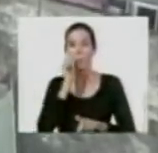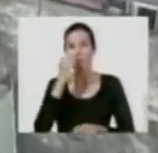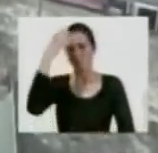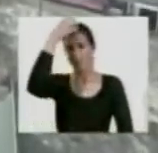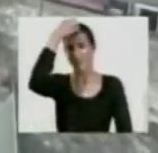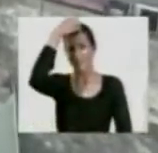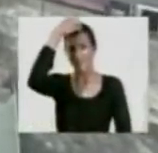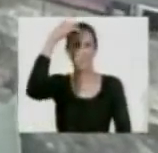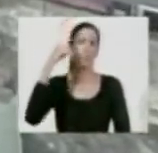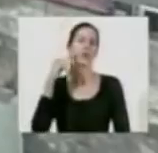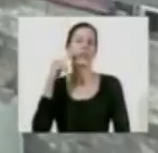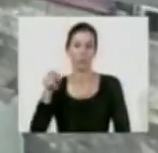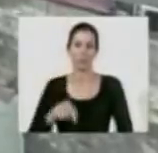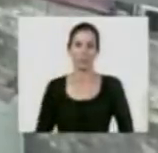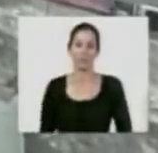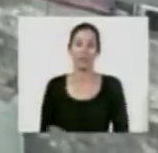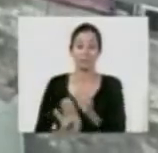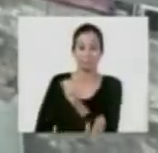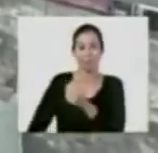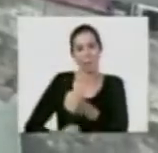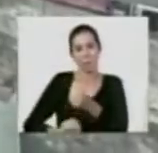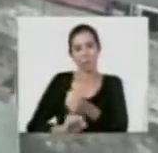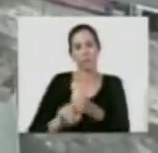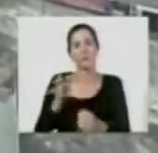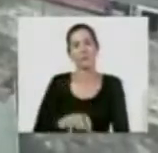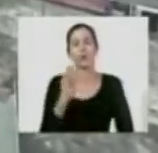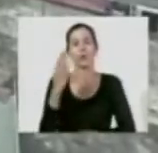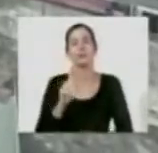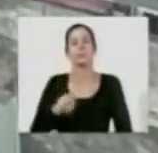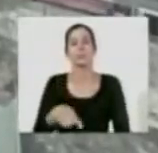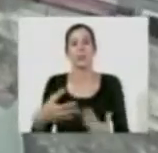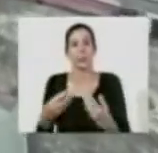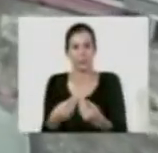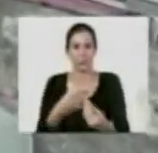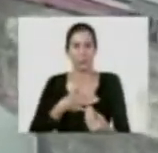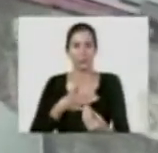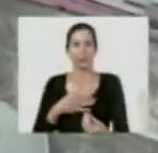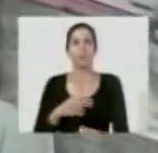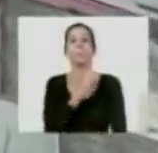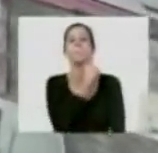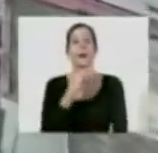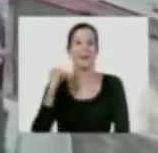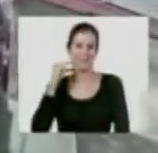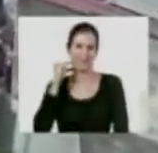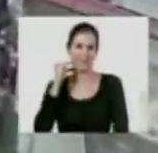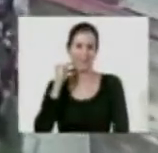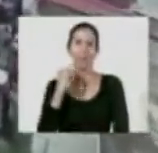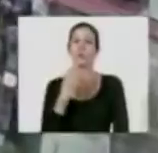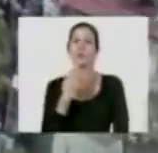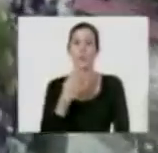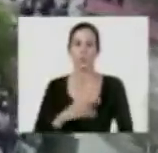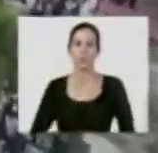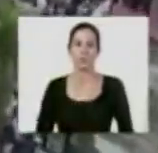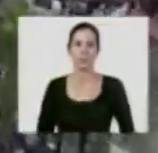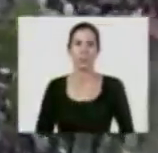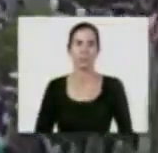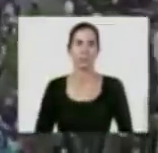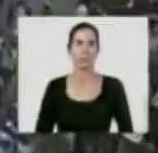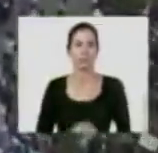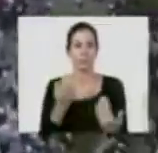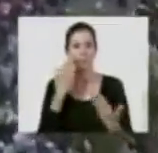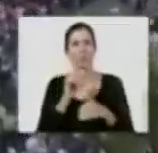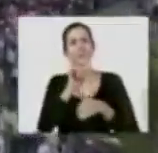Lara. También me acompaña el padre Rojas, mi general Manuel Pérez Urdaneta, viceministro